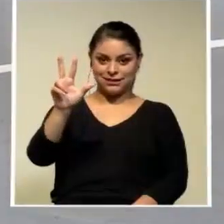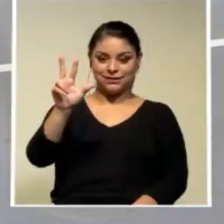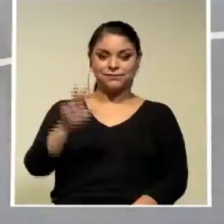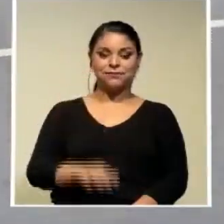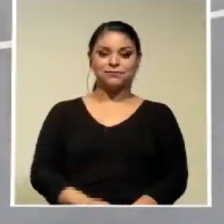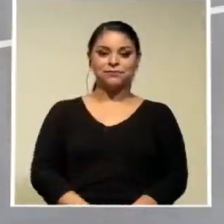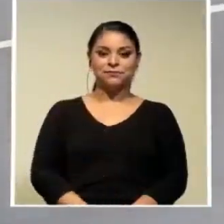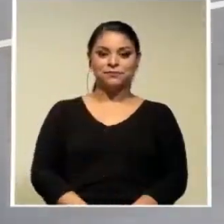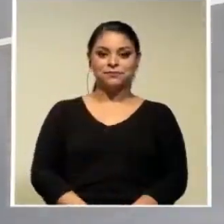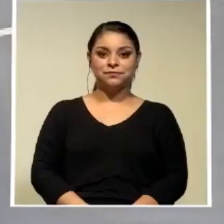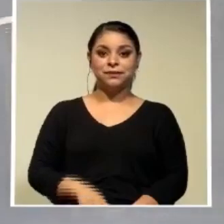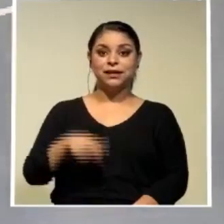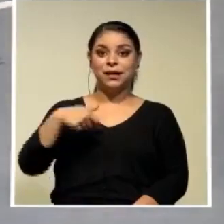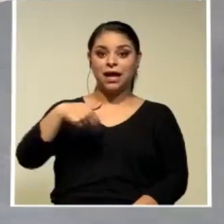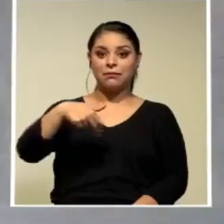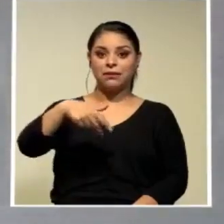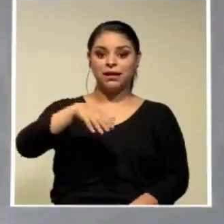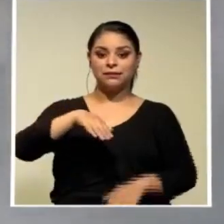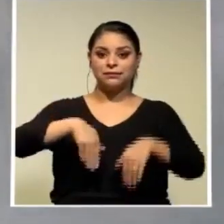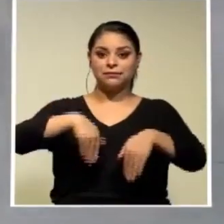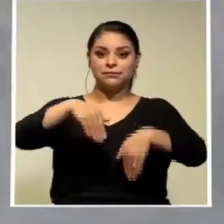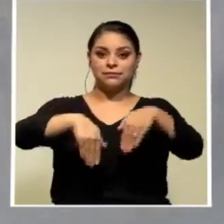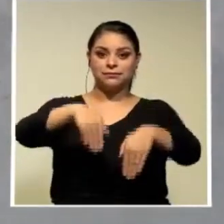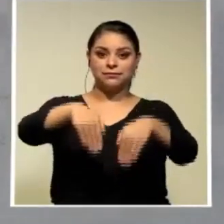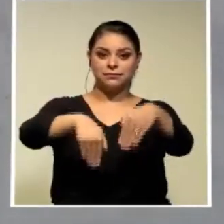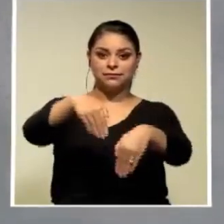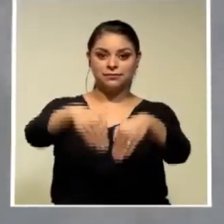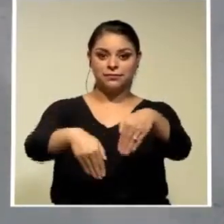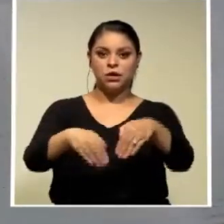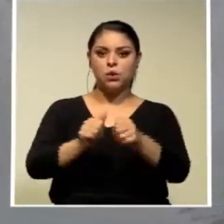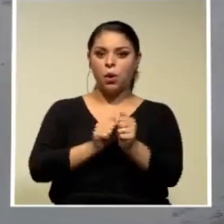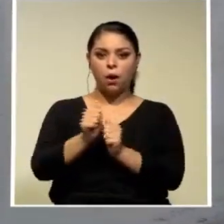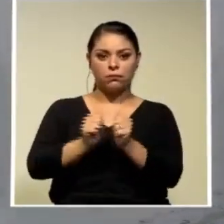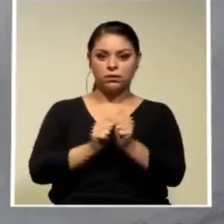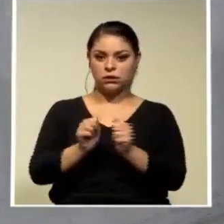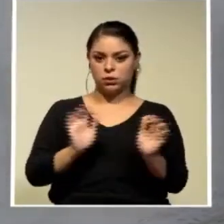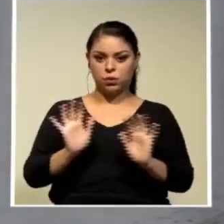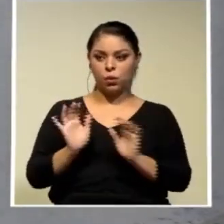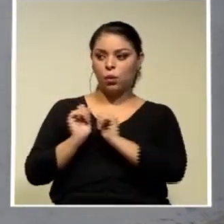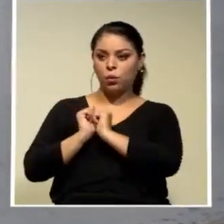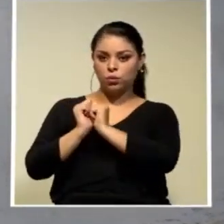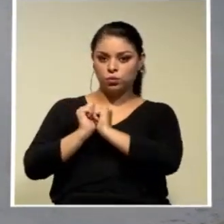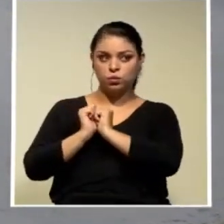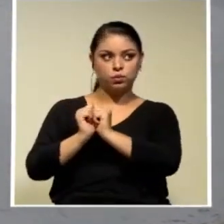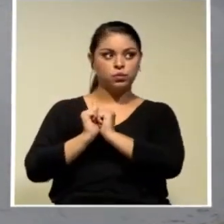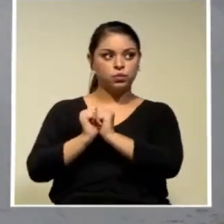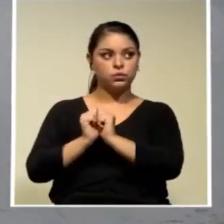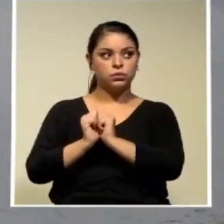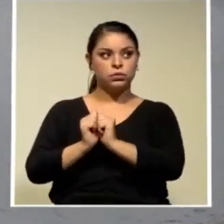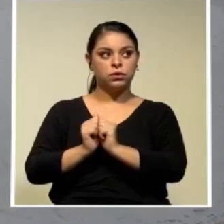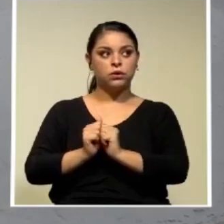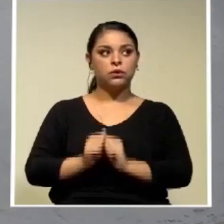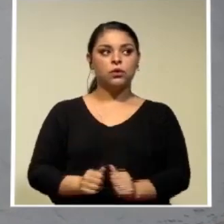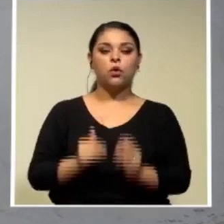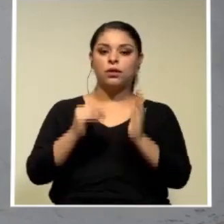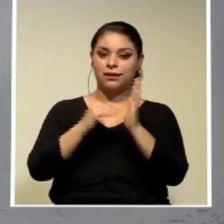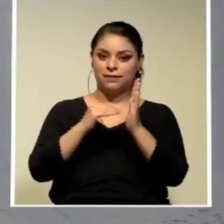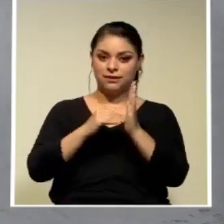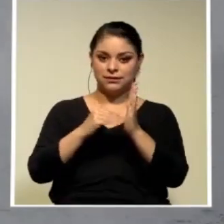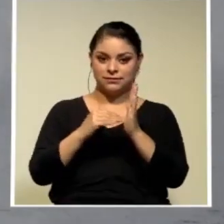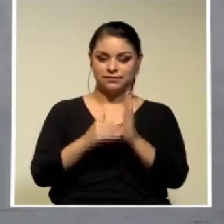1, 2, 3. Es caminar en puntillas. Y no es una competencia, lo estamos haciendo juntas. Y nos devolvemos, niña. Ajá, Ley. Nos devolvemos,